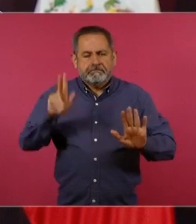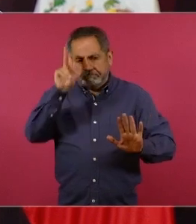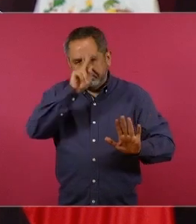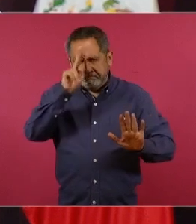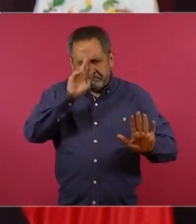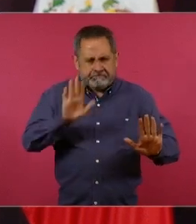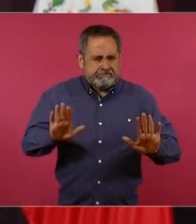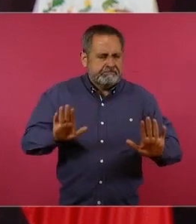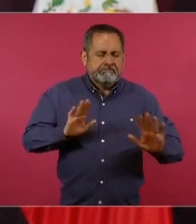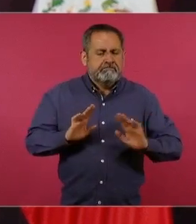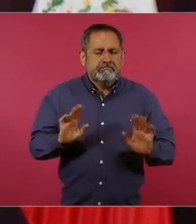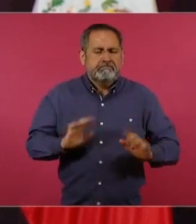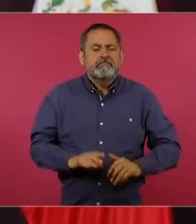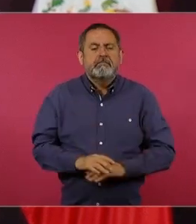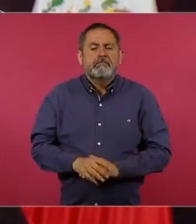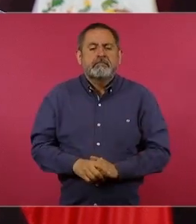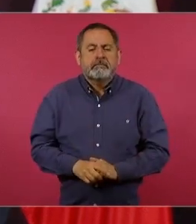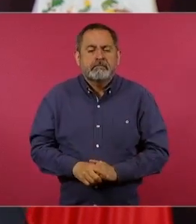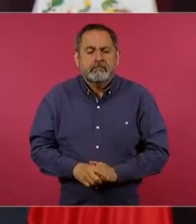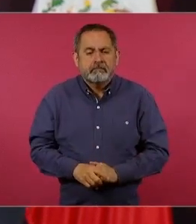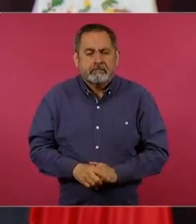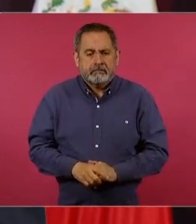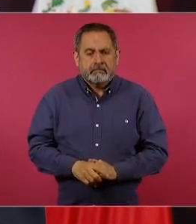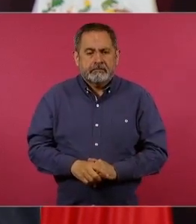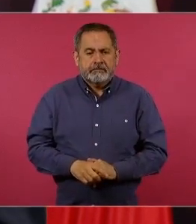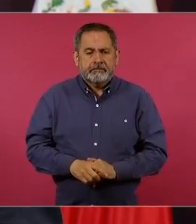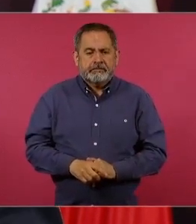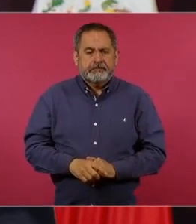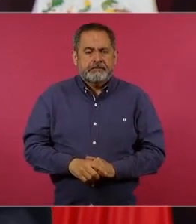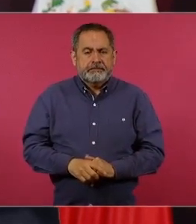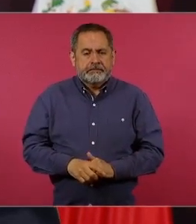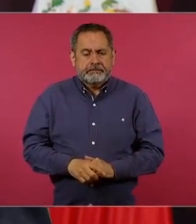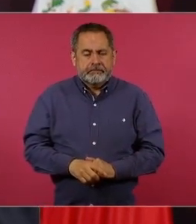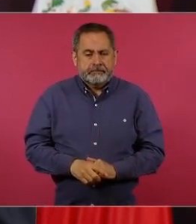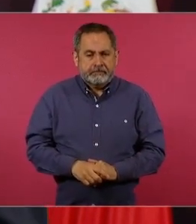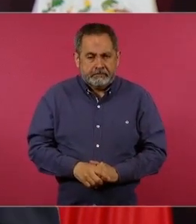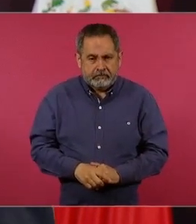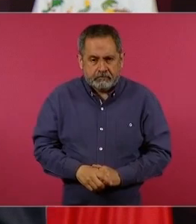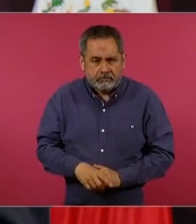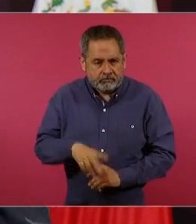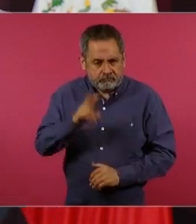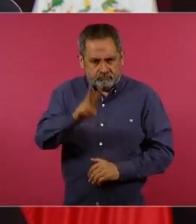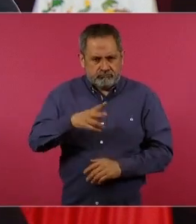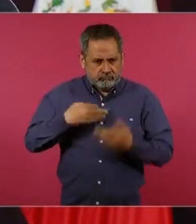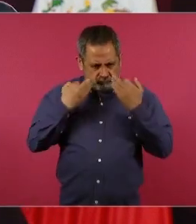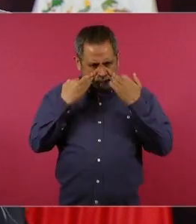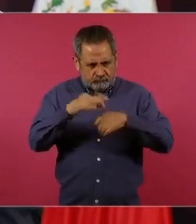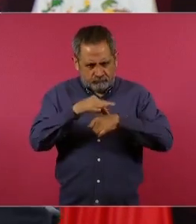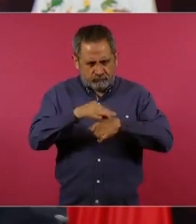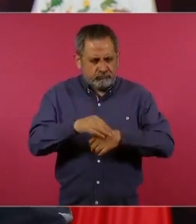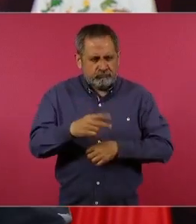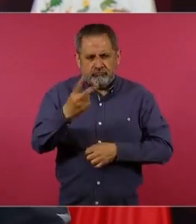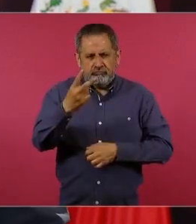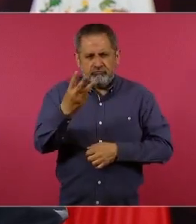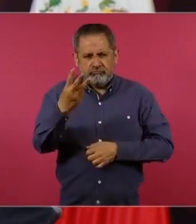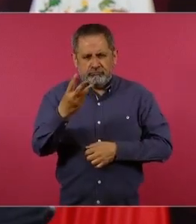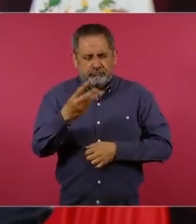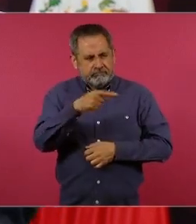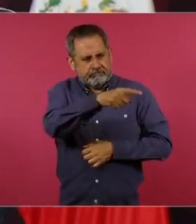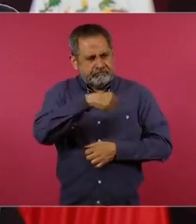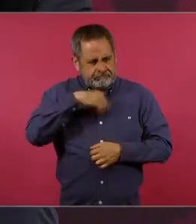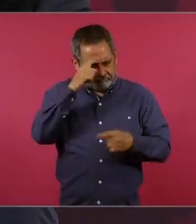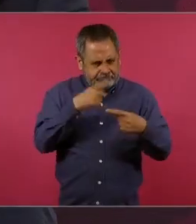Y él no. Con él me consta dos o tres